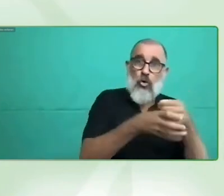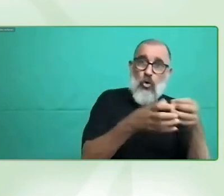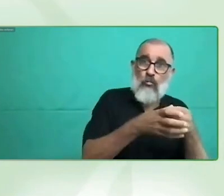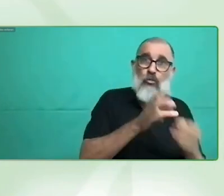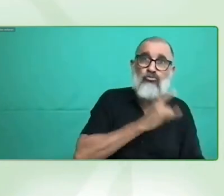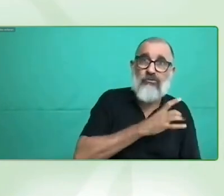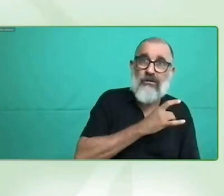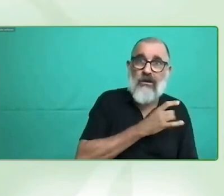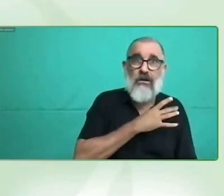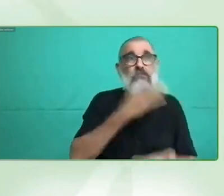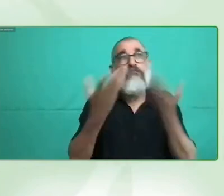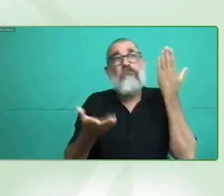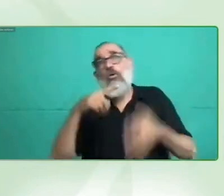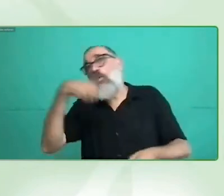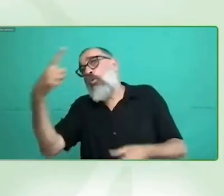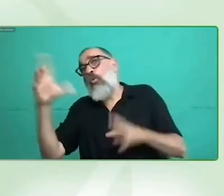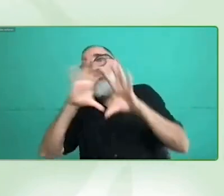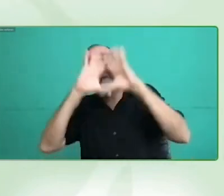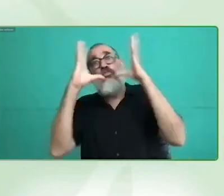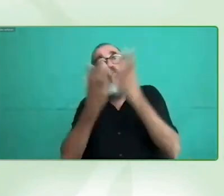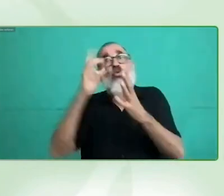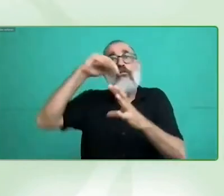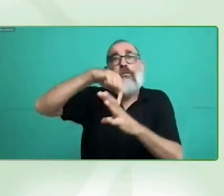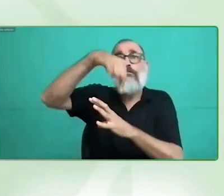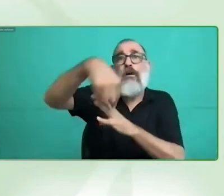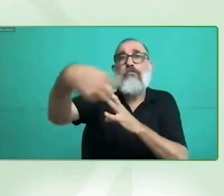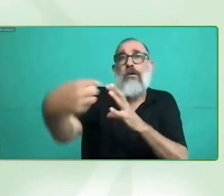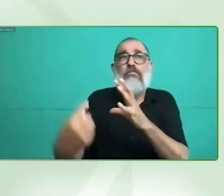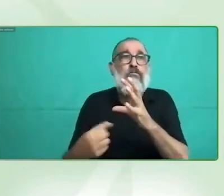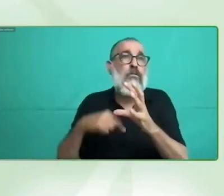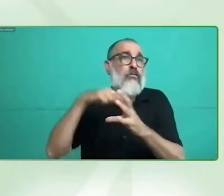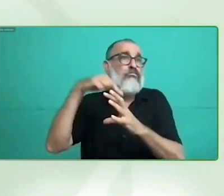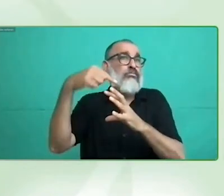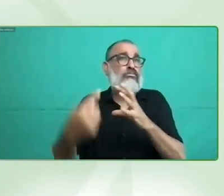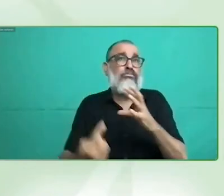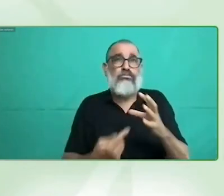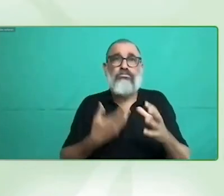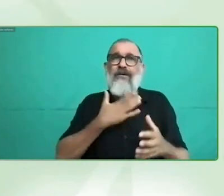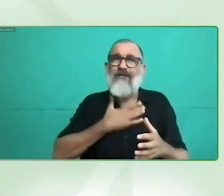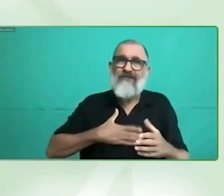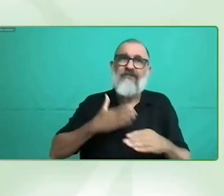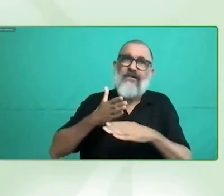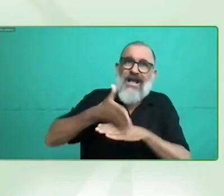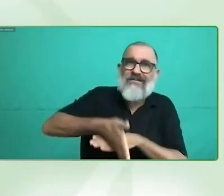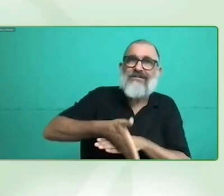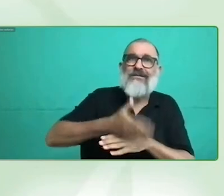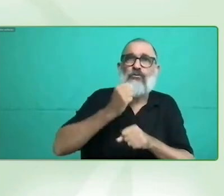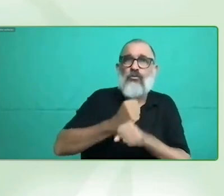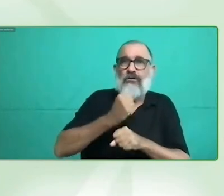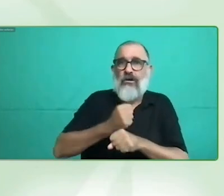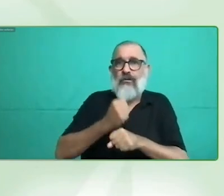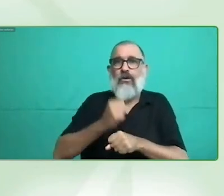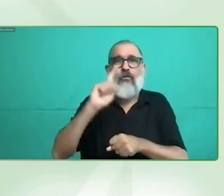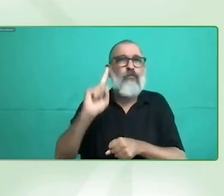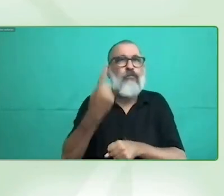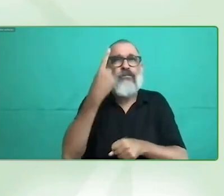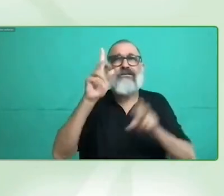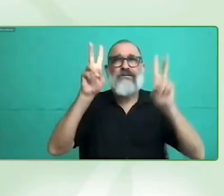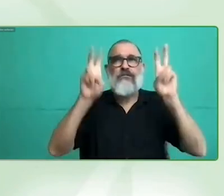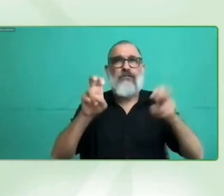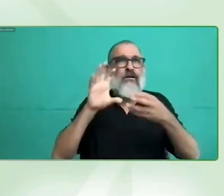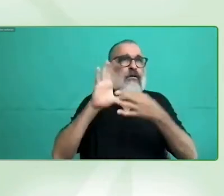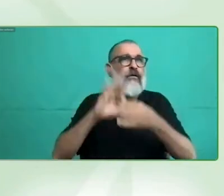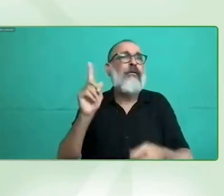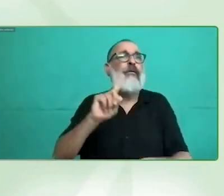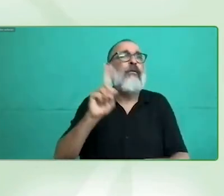personal y el desarrollo de la autodeterminación. Que las personas podamos ser conscientes de los proyectos